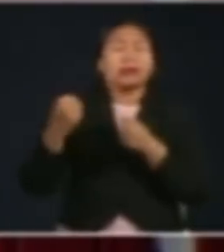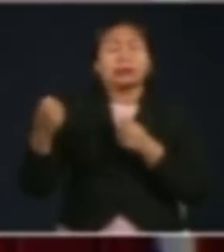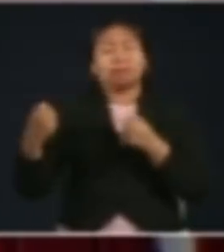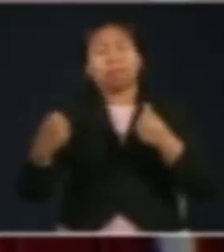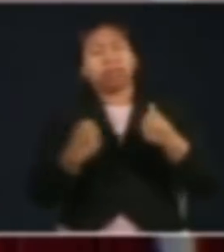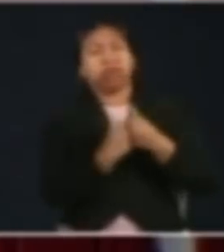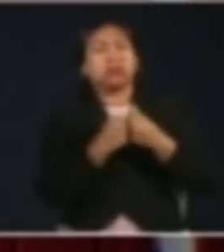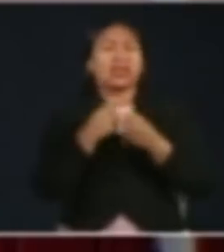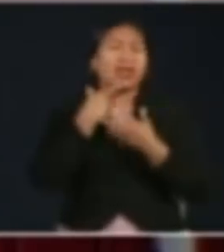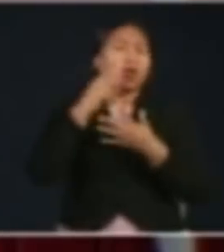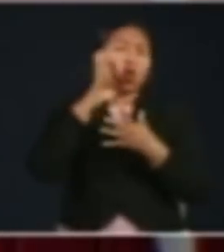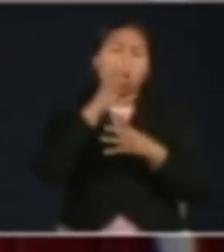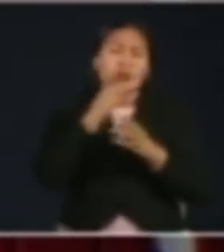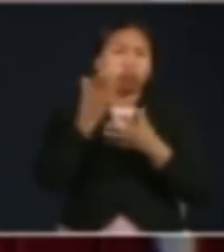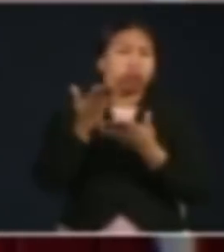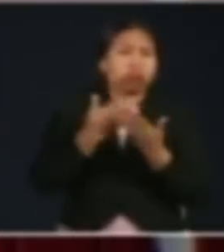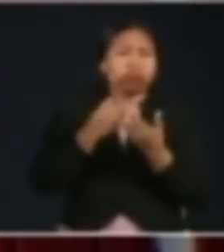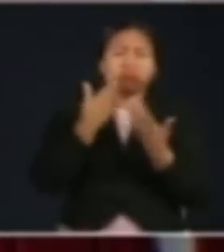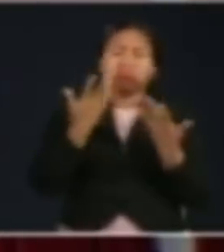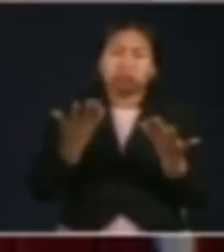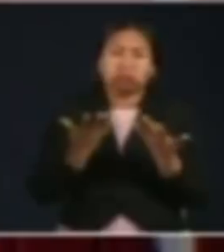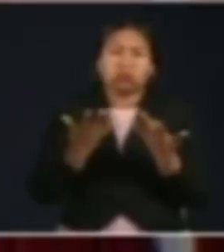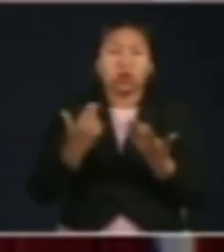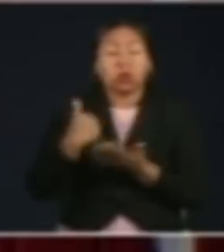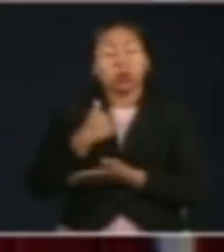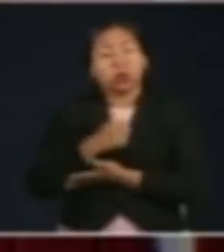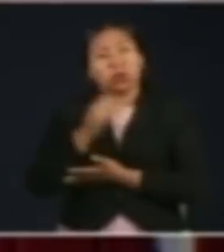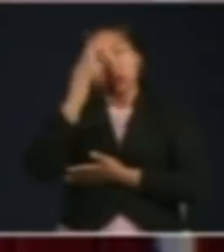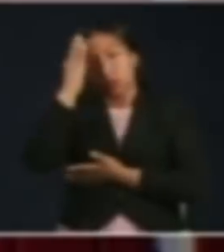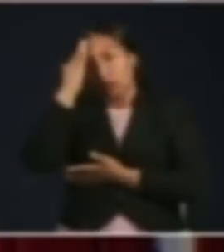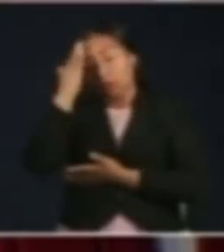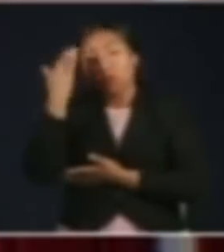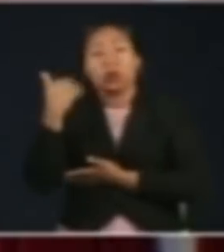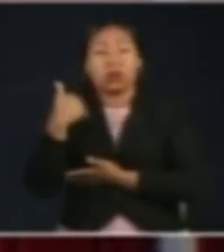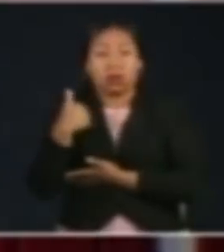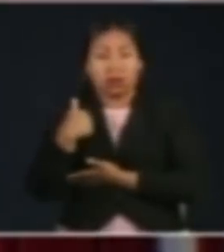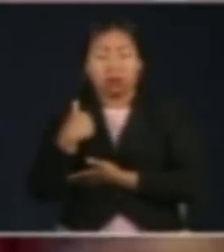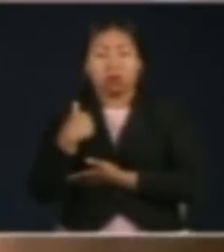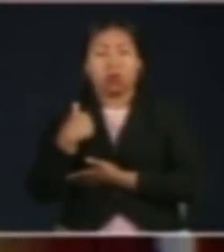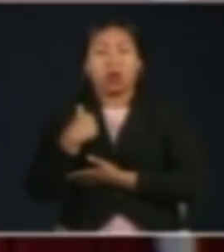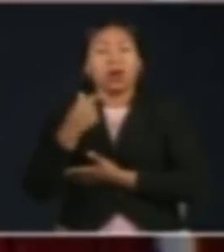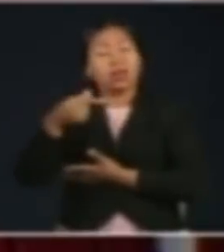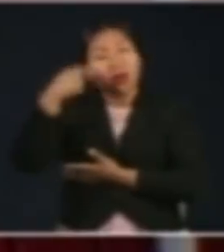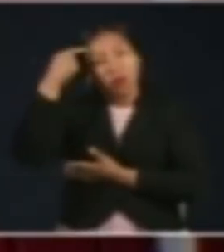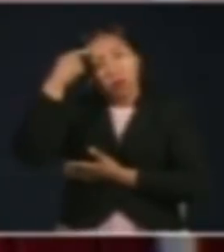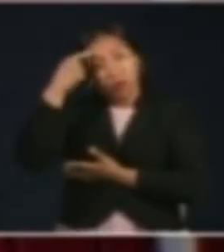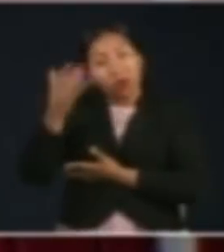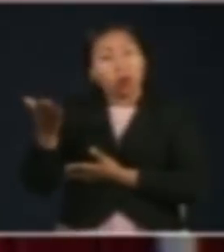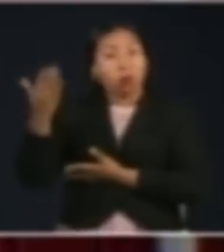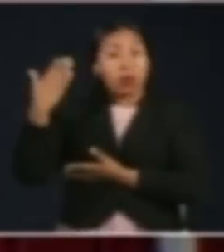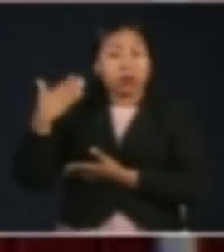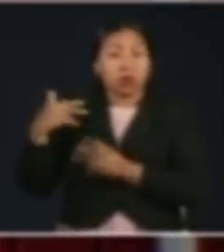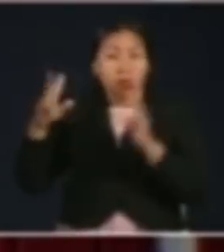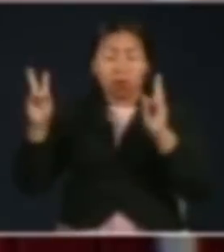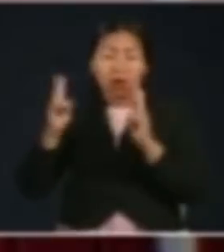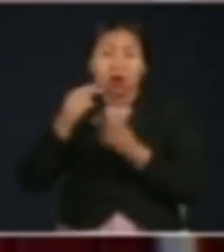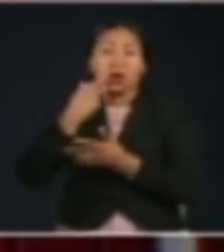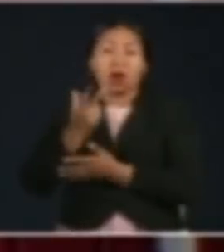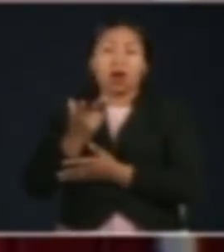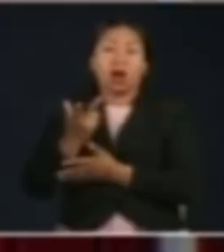desaparecidos. Sabemos que hay del gobierno pasado políticas que no